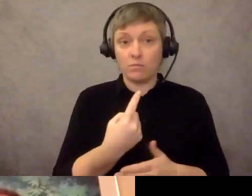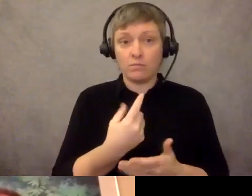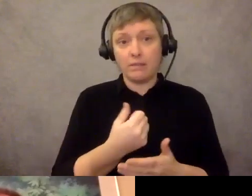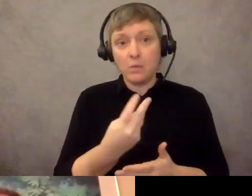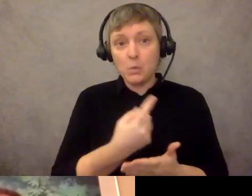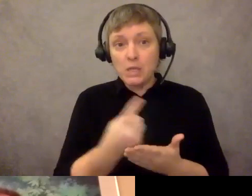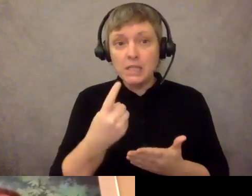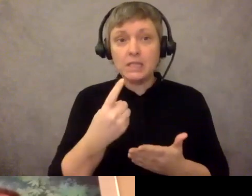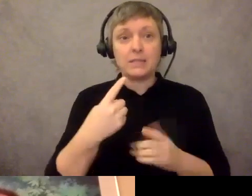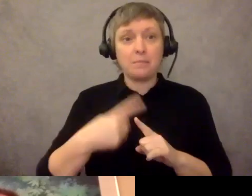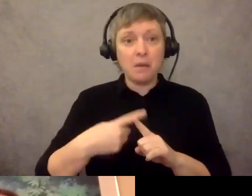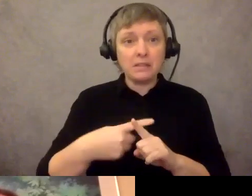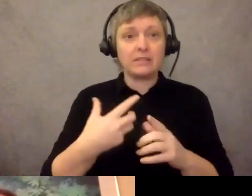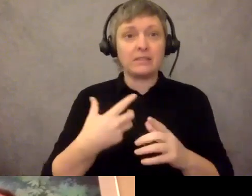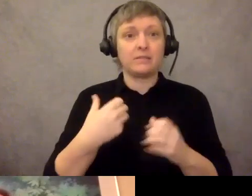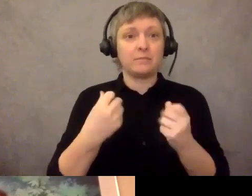eso.